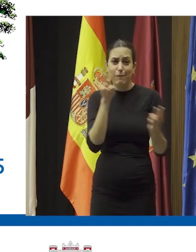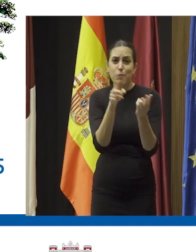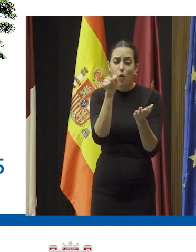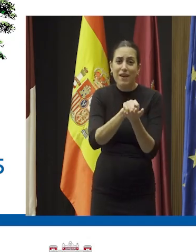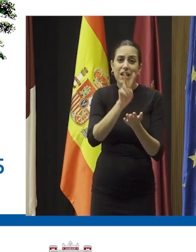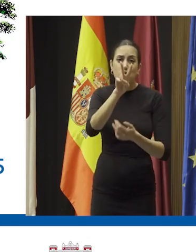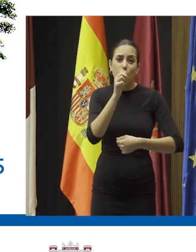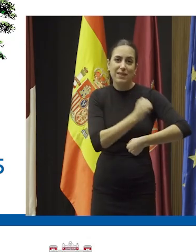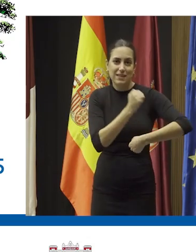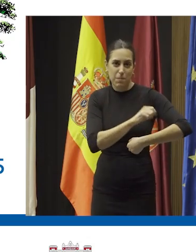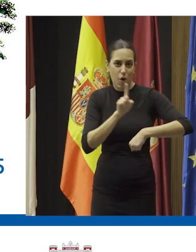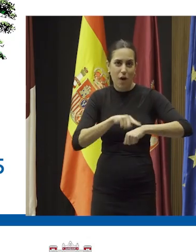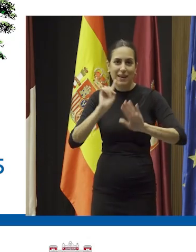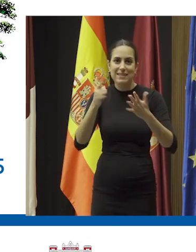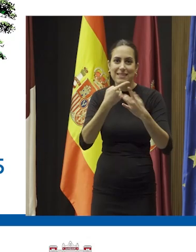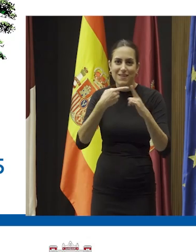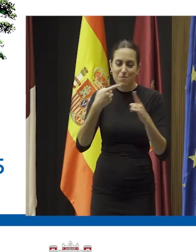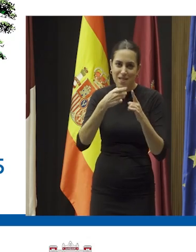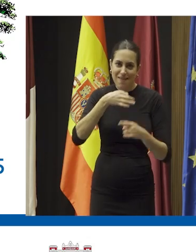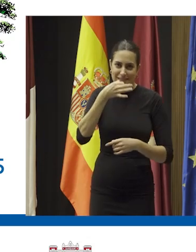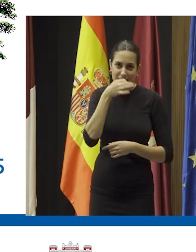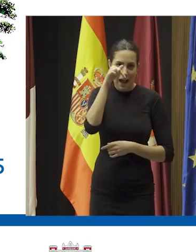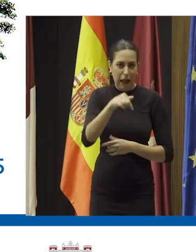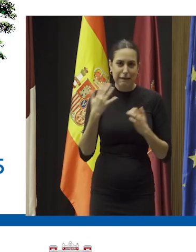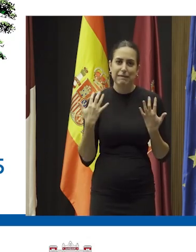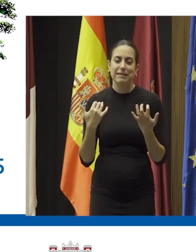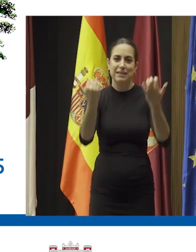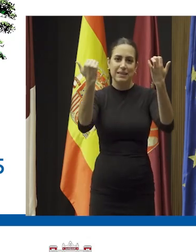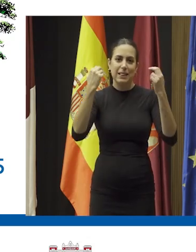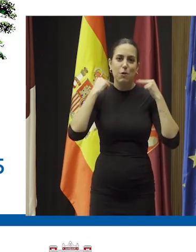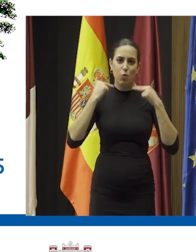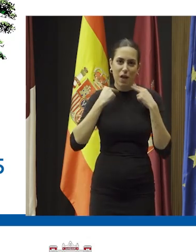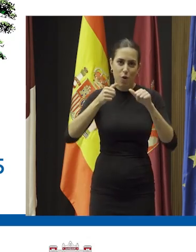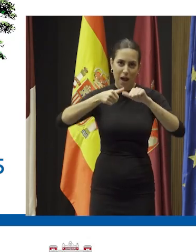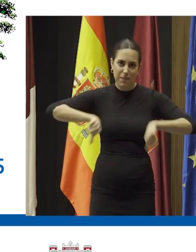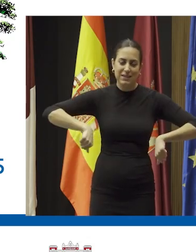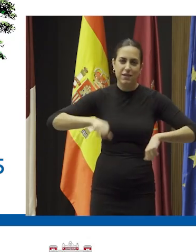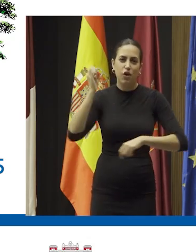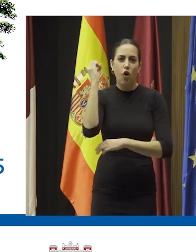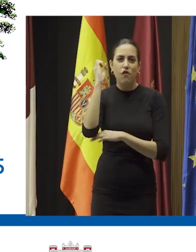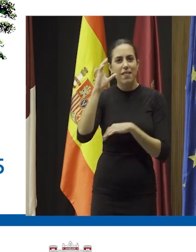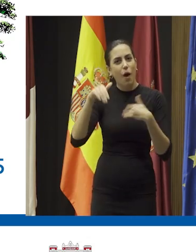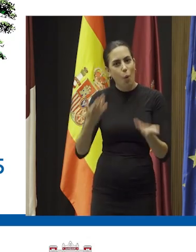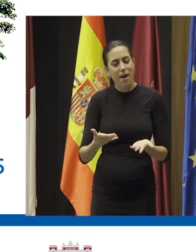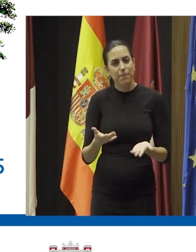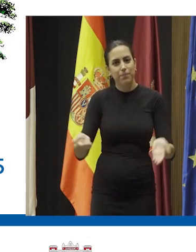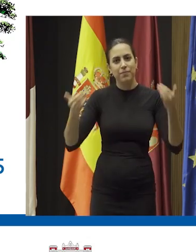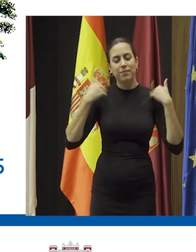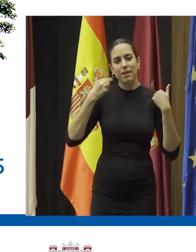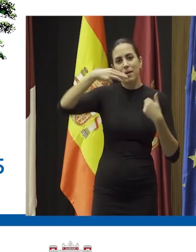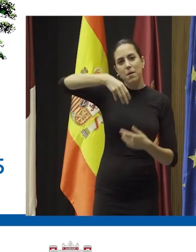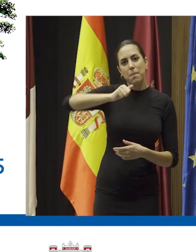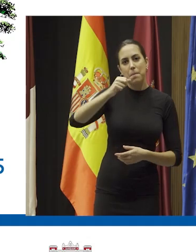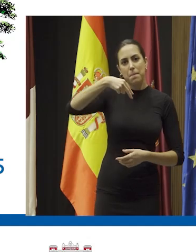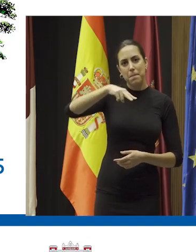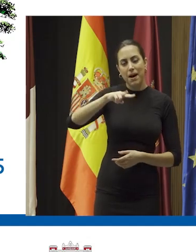diciembre, 6:30 de la tarde, en este mismo salón de actos de la Diputación de Albacete, una conferencia a cargo de Manuel Cebrián